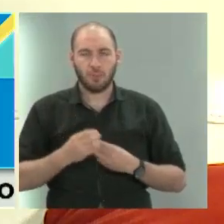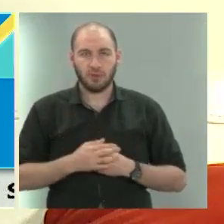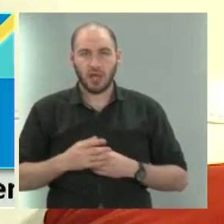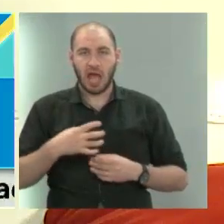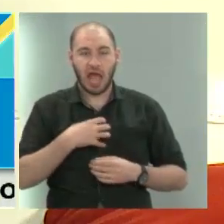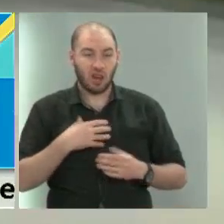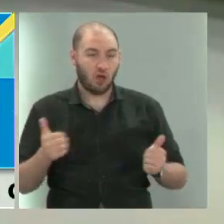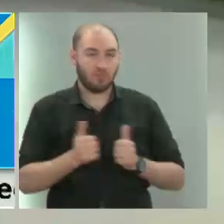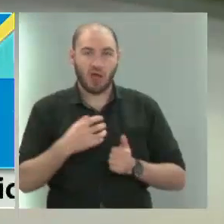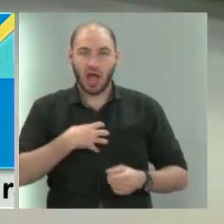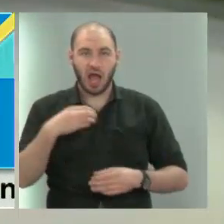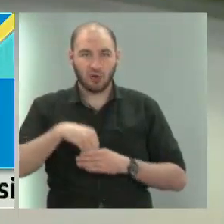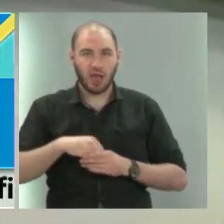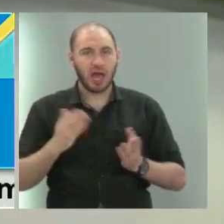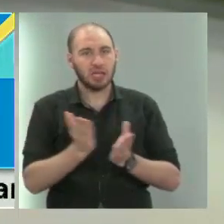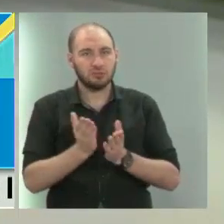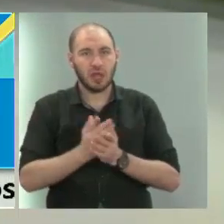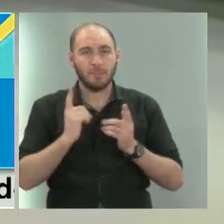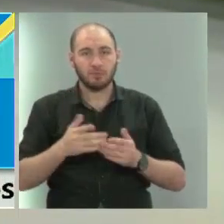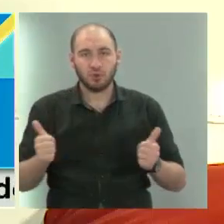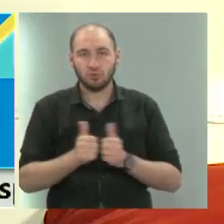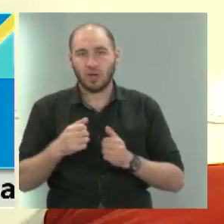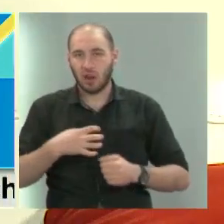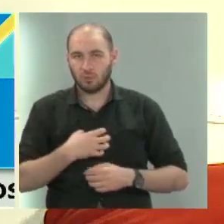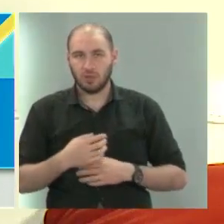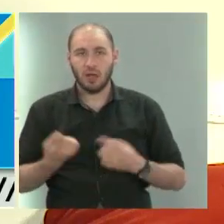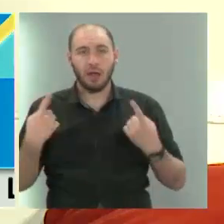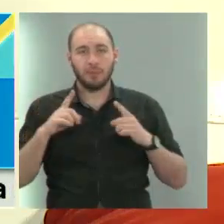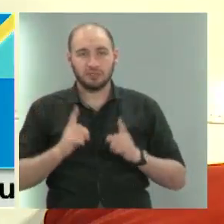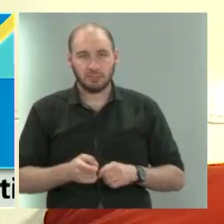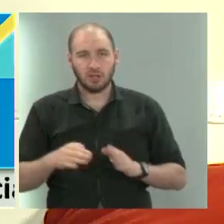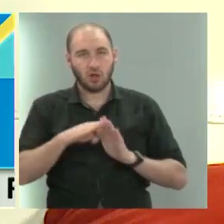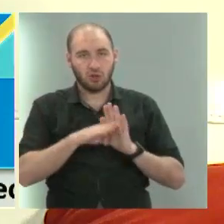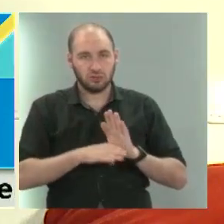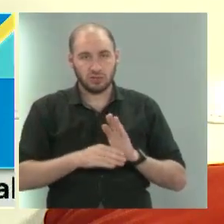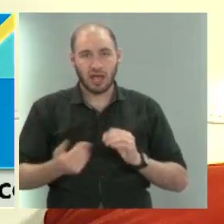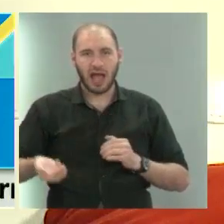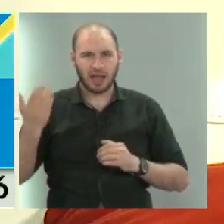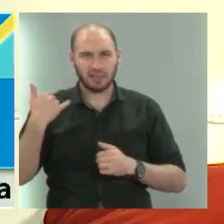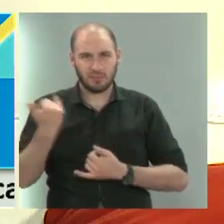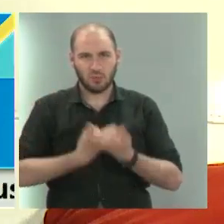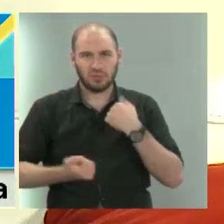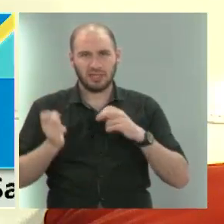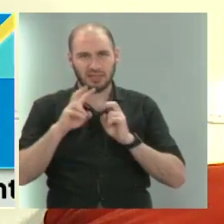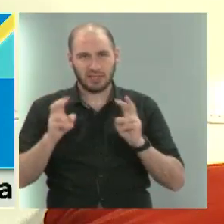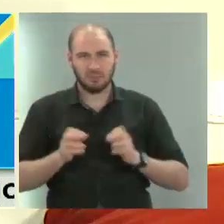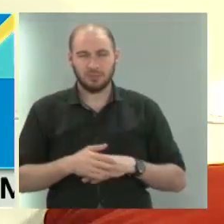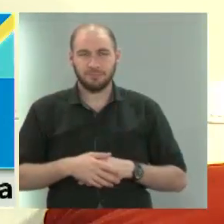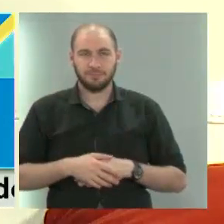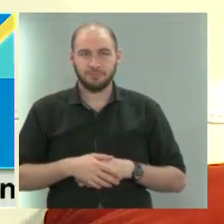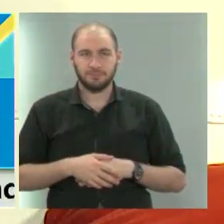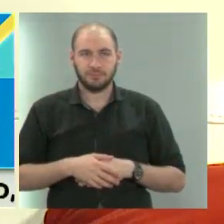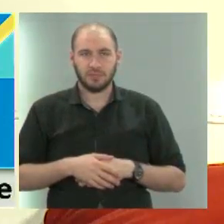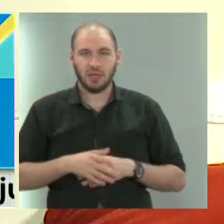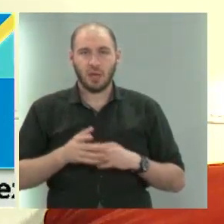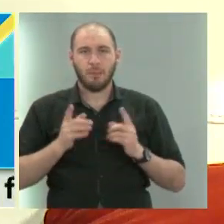el alumno, ¿no? En el aula, estudiando el docente y con el alumno. Pero también hay que dar condiciones. El otro día me planteaban todo un tema, ¿no? de